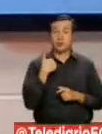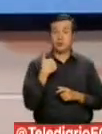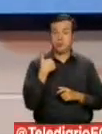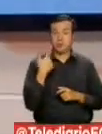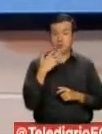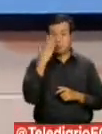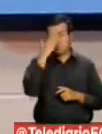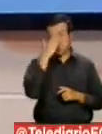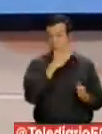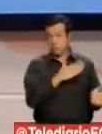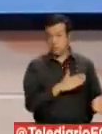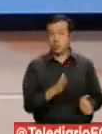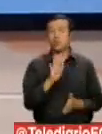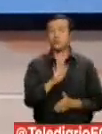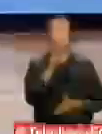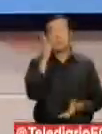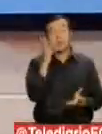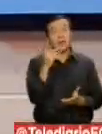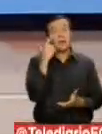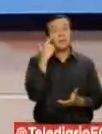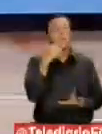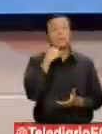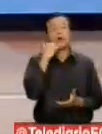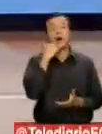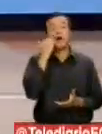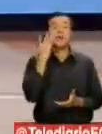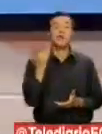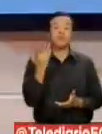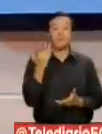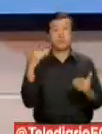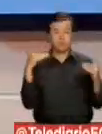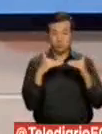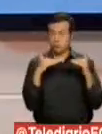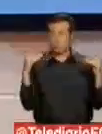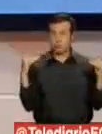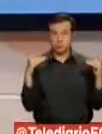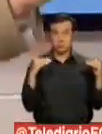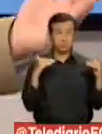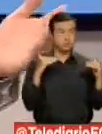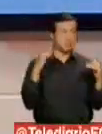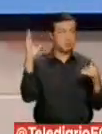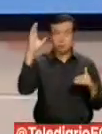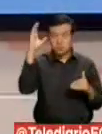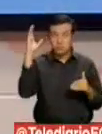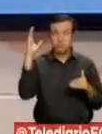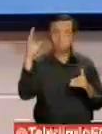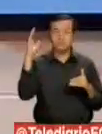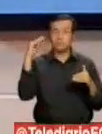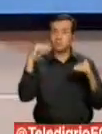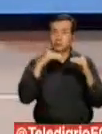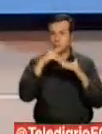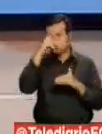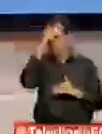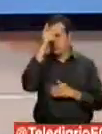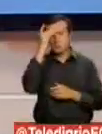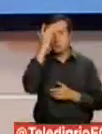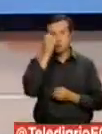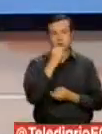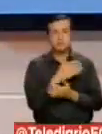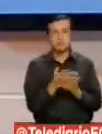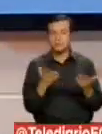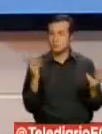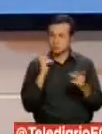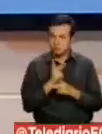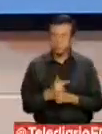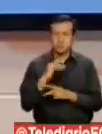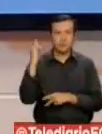esto, tengan las posibilidades de competir de igual manera con los productores colombianos, peruanos. ¿Por qué razón no